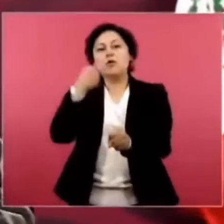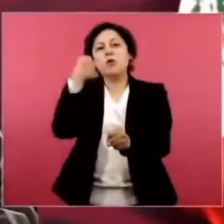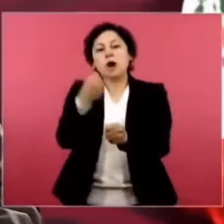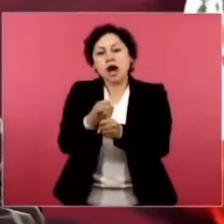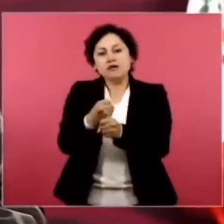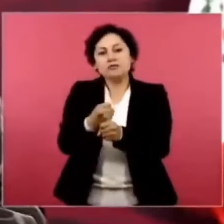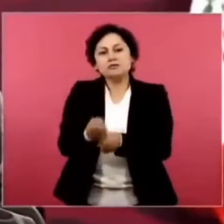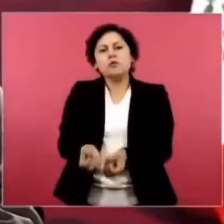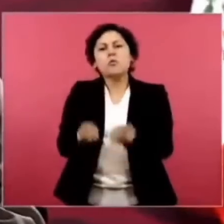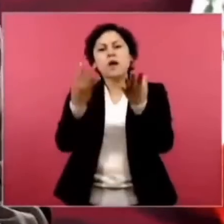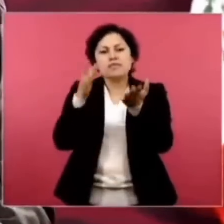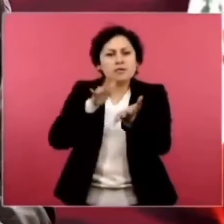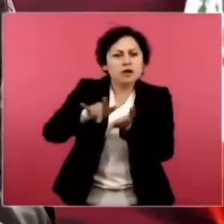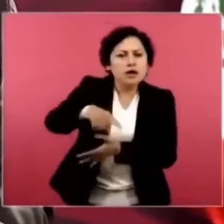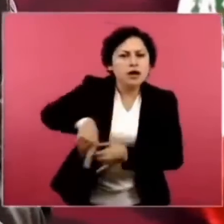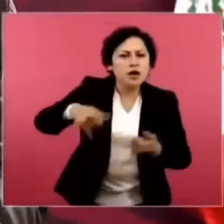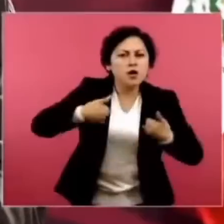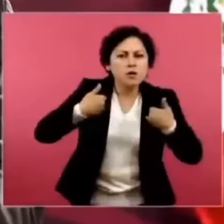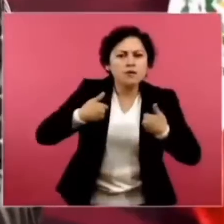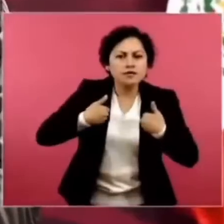100,000 millones.